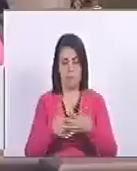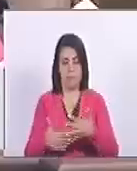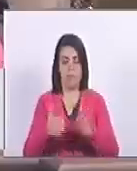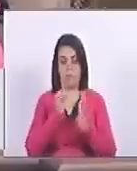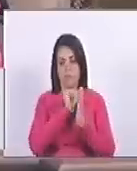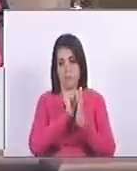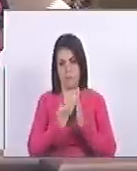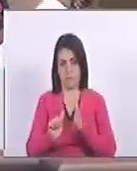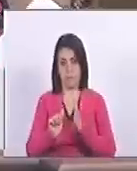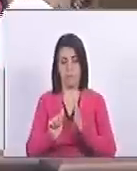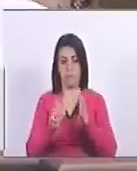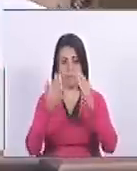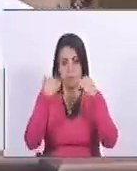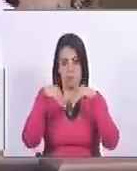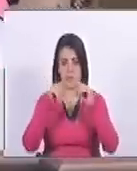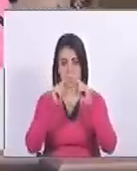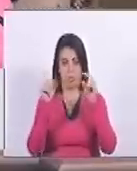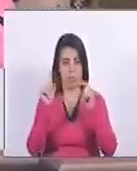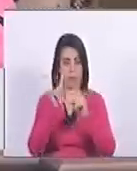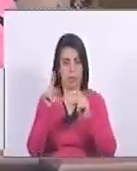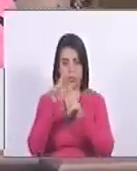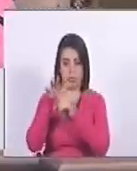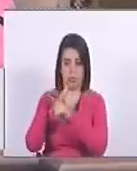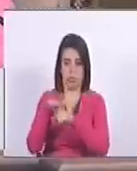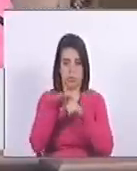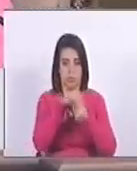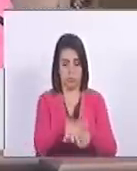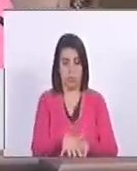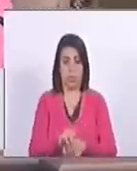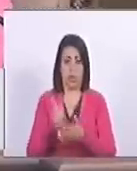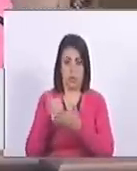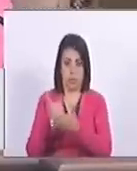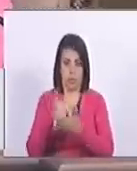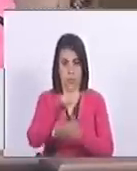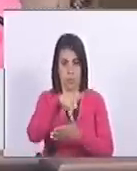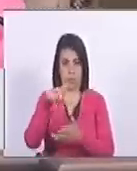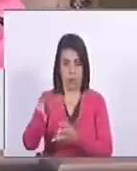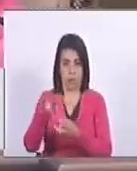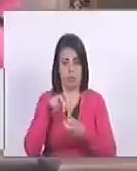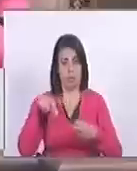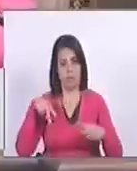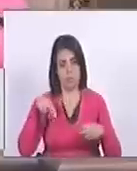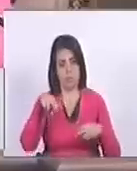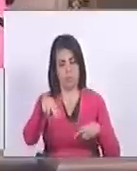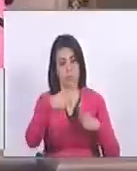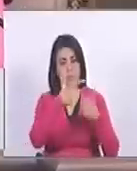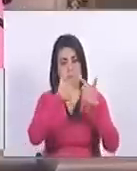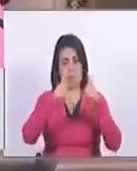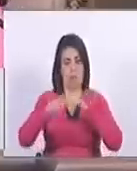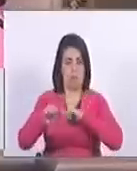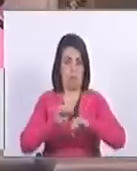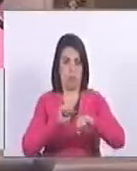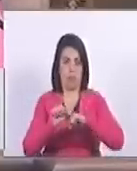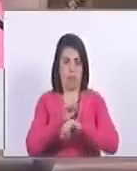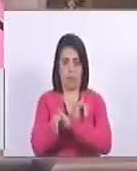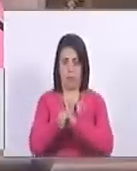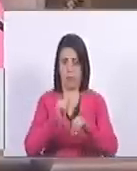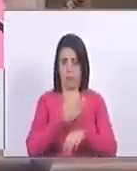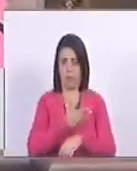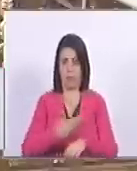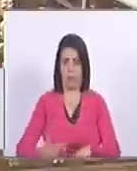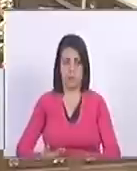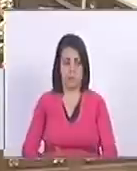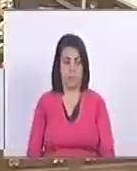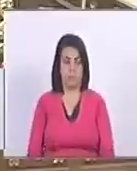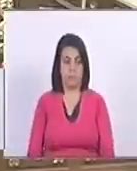siguientes términos. Epígrafe: no discriminación al contribuyente, transeúnte y libre movilidad. Esto, señor